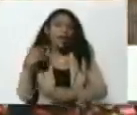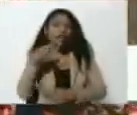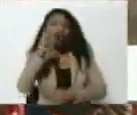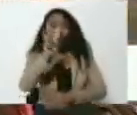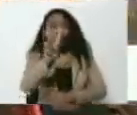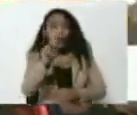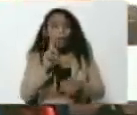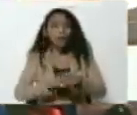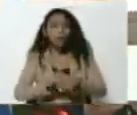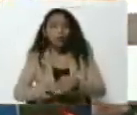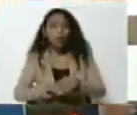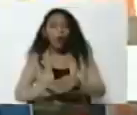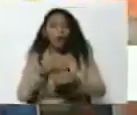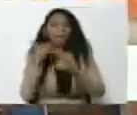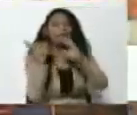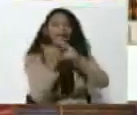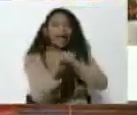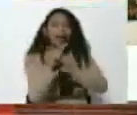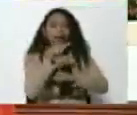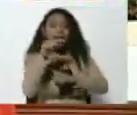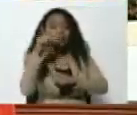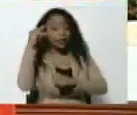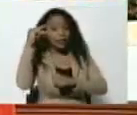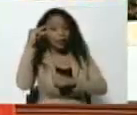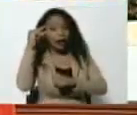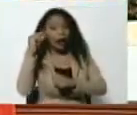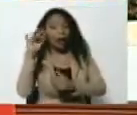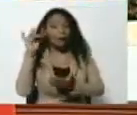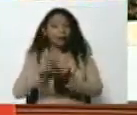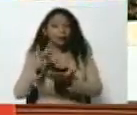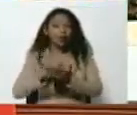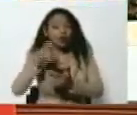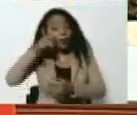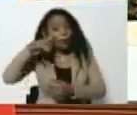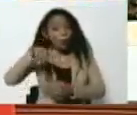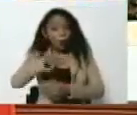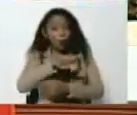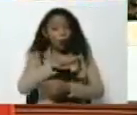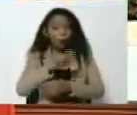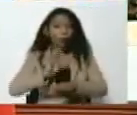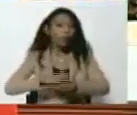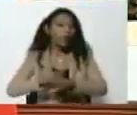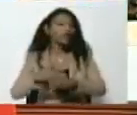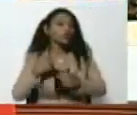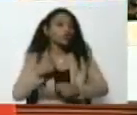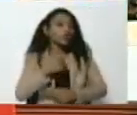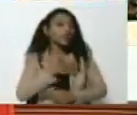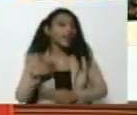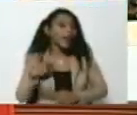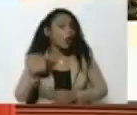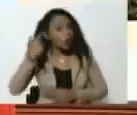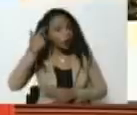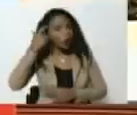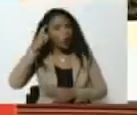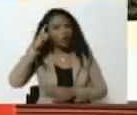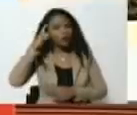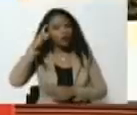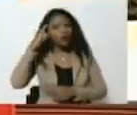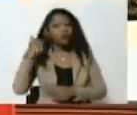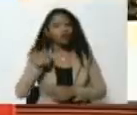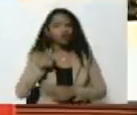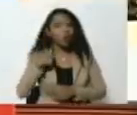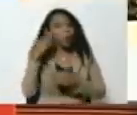minutos el mensaje de ese día, la presencia del pueblo, porque yo sí quiero recordar. Yo no